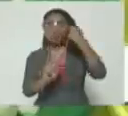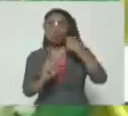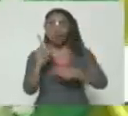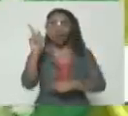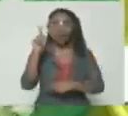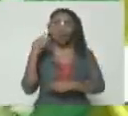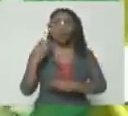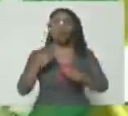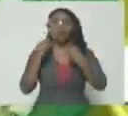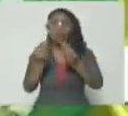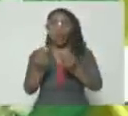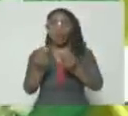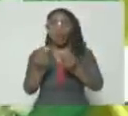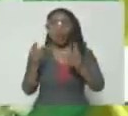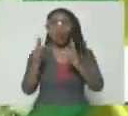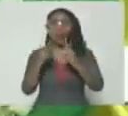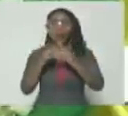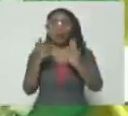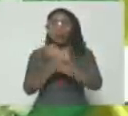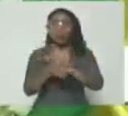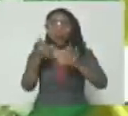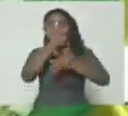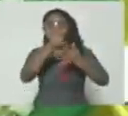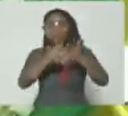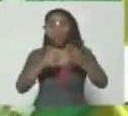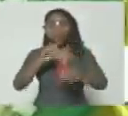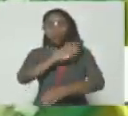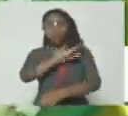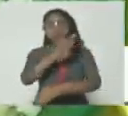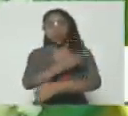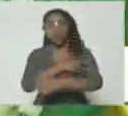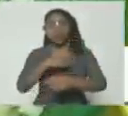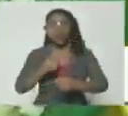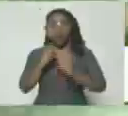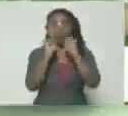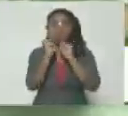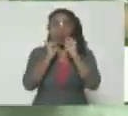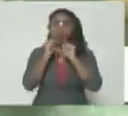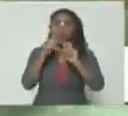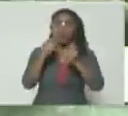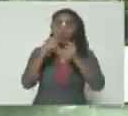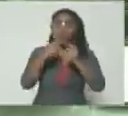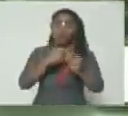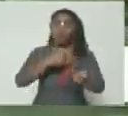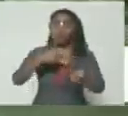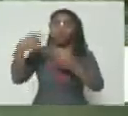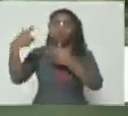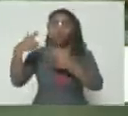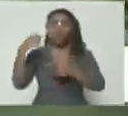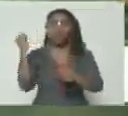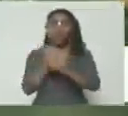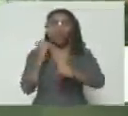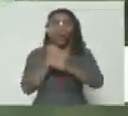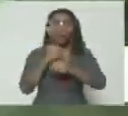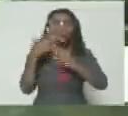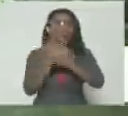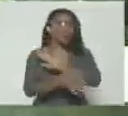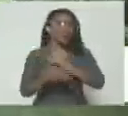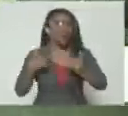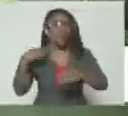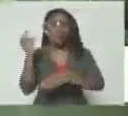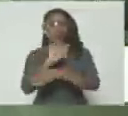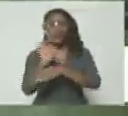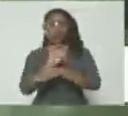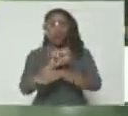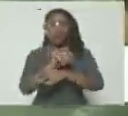presidente, cuáles son las grandes líneas para el fortalecimiento del motor exportador. Nosotros estamos trabajando en función de la identificación de la